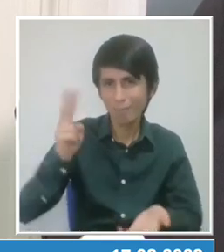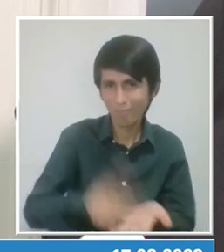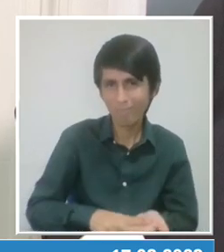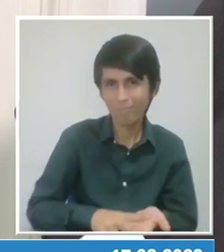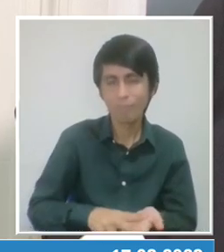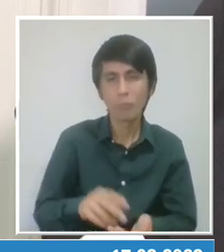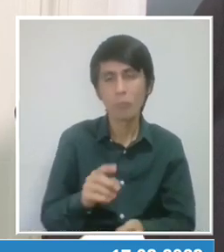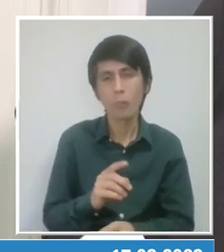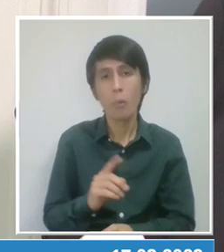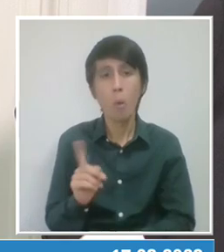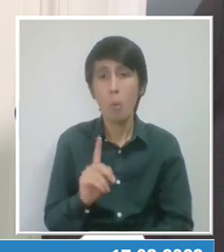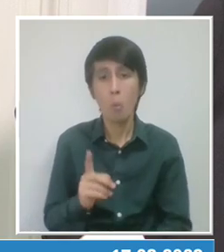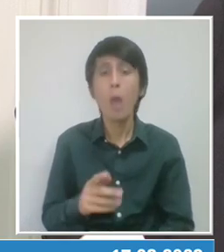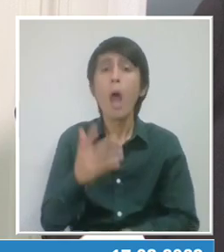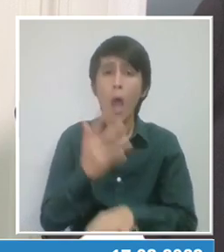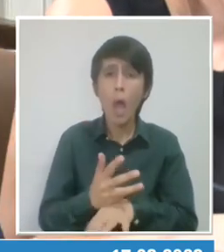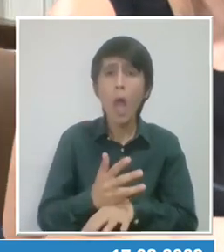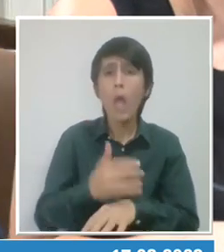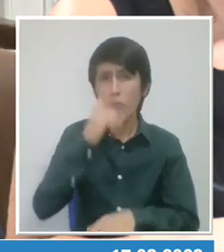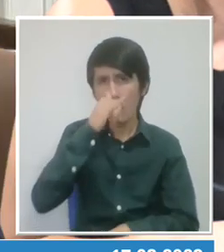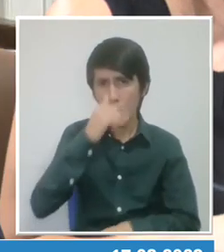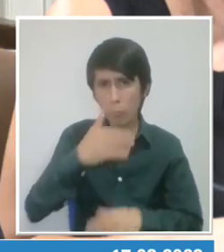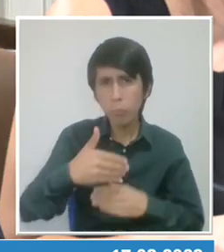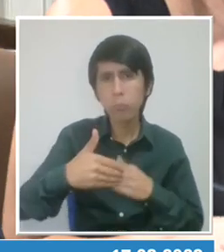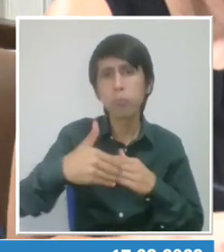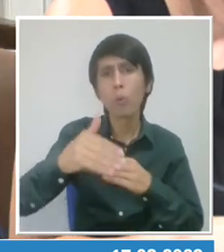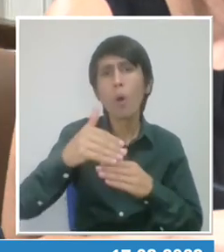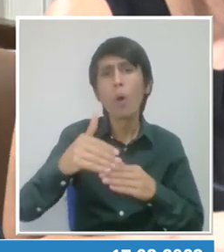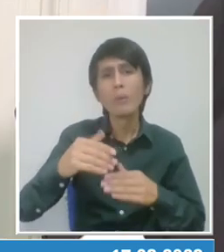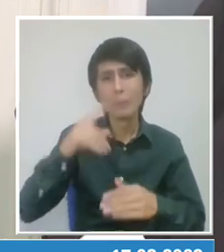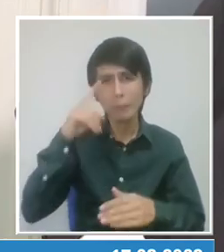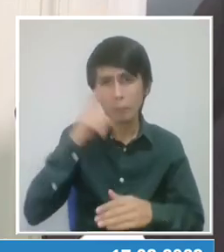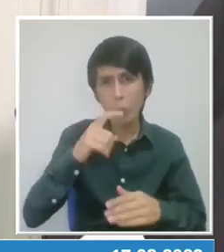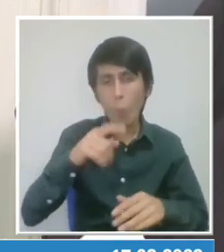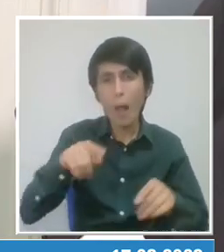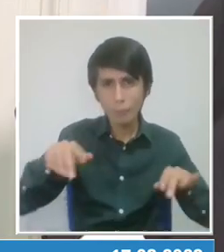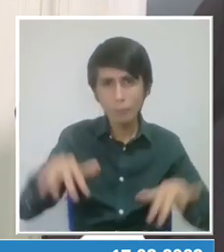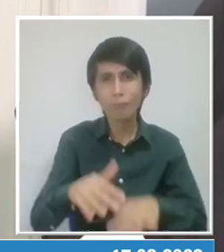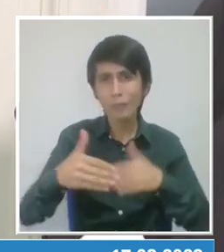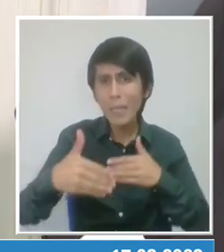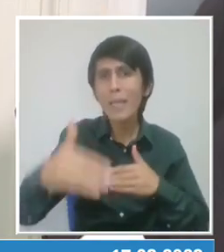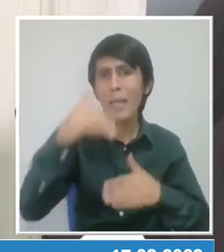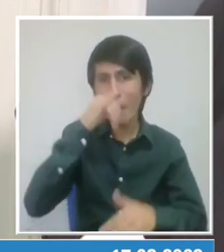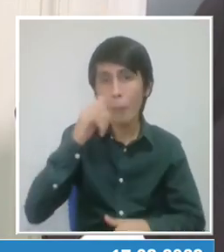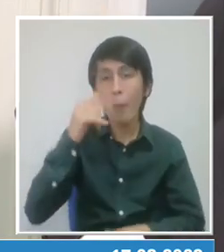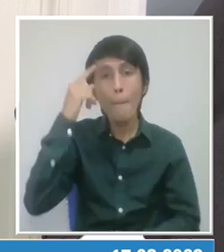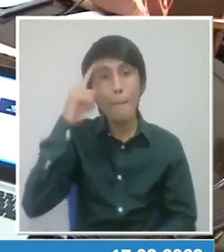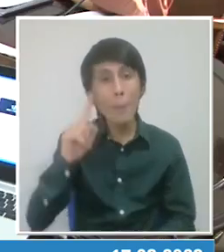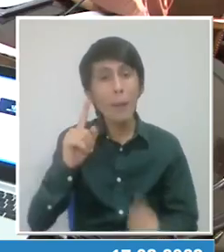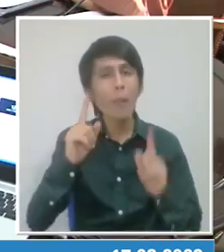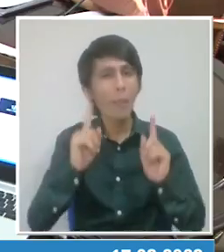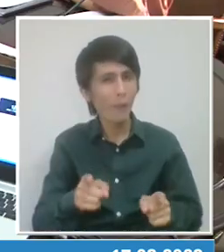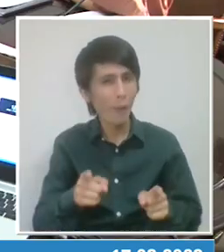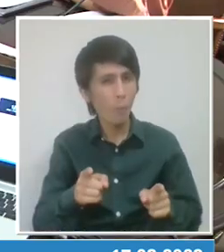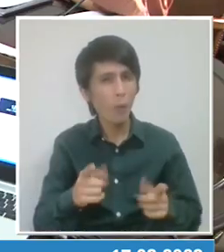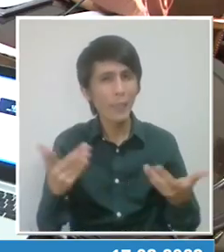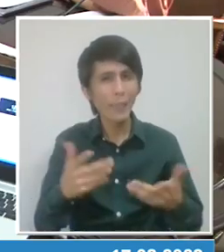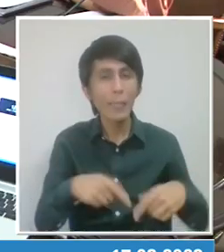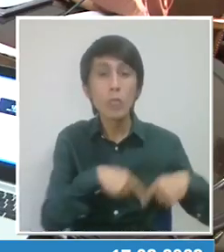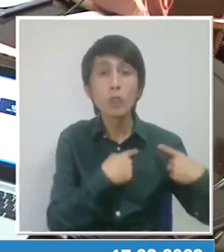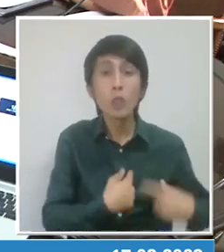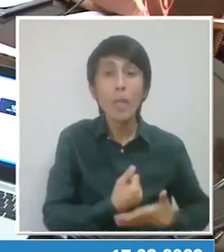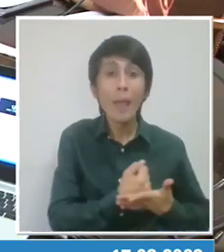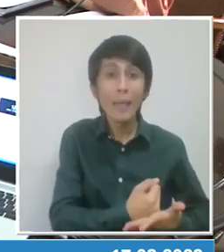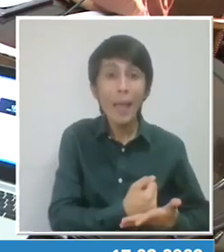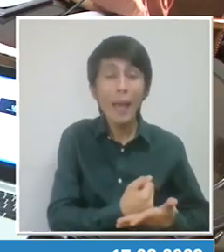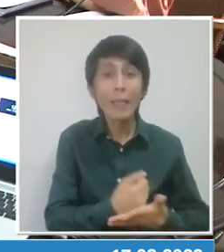quién sabe, bastante tiempo. Pero hay que hermanar la solidaridad con la subsidiariedad y